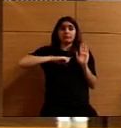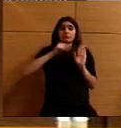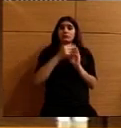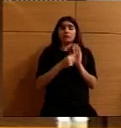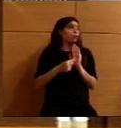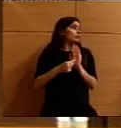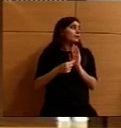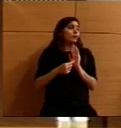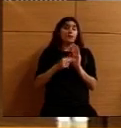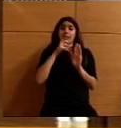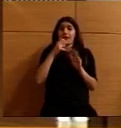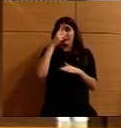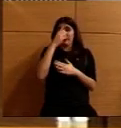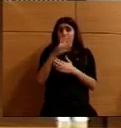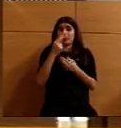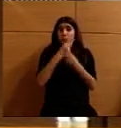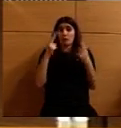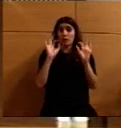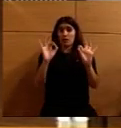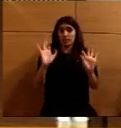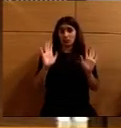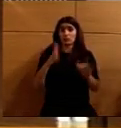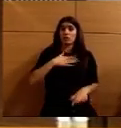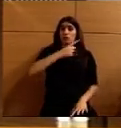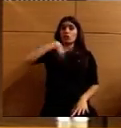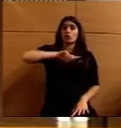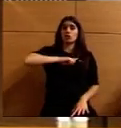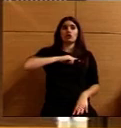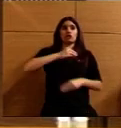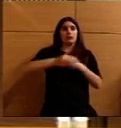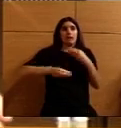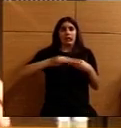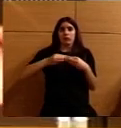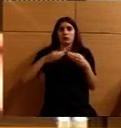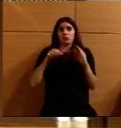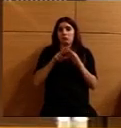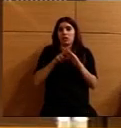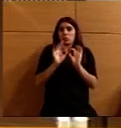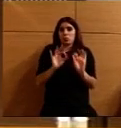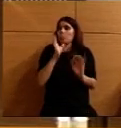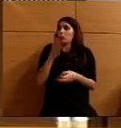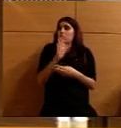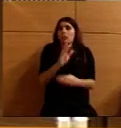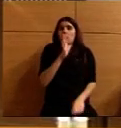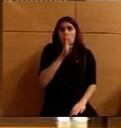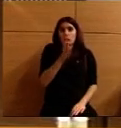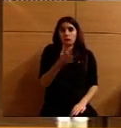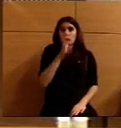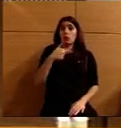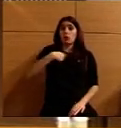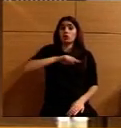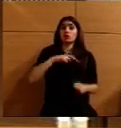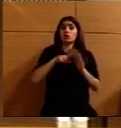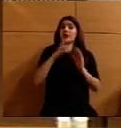de representantes públicos y nosotros hicimos favor de ello y por eso lo presentamos, porque presentamos un